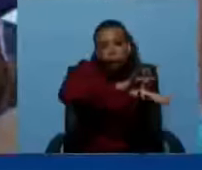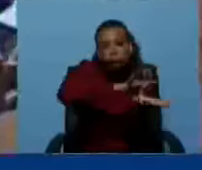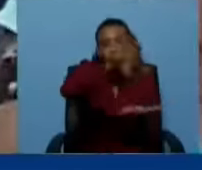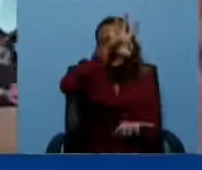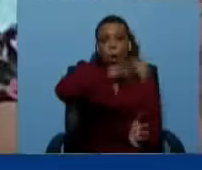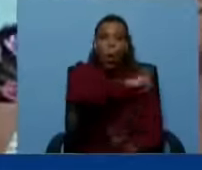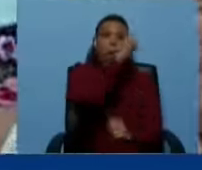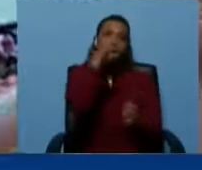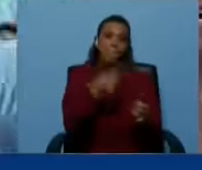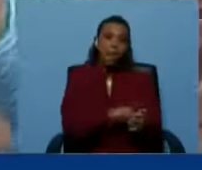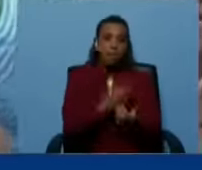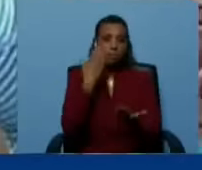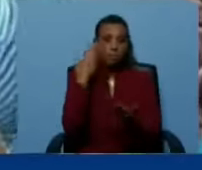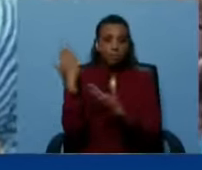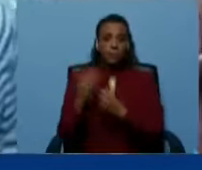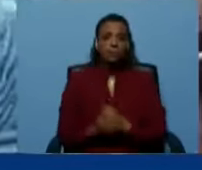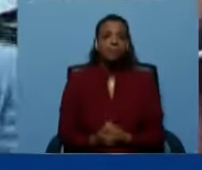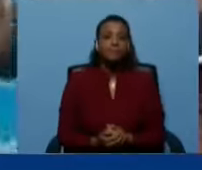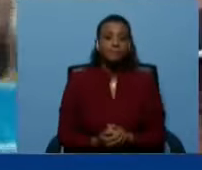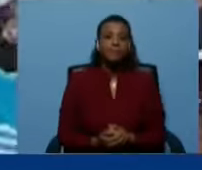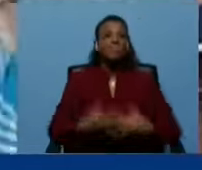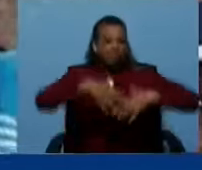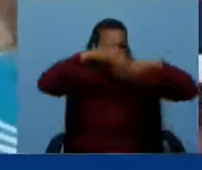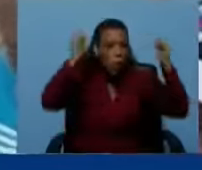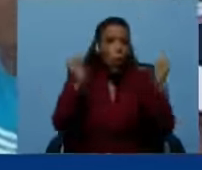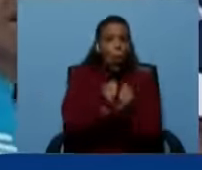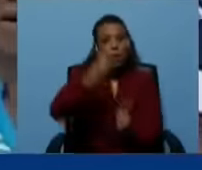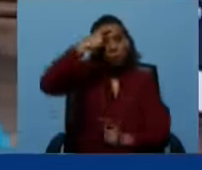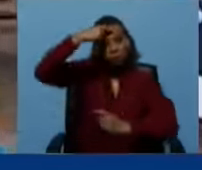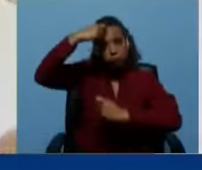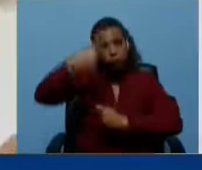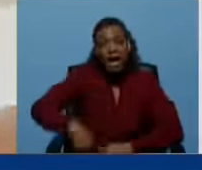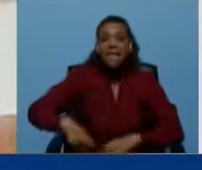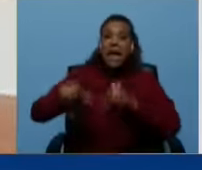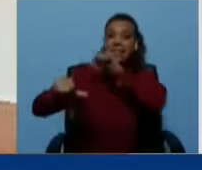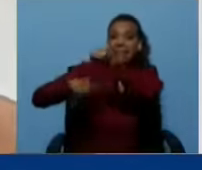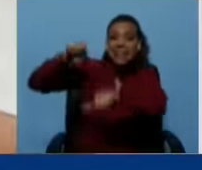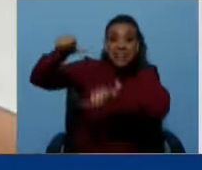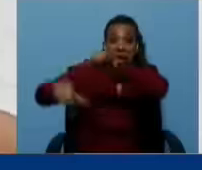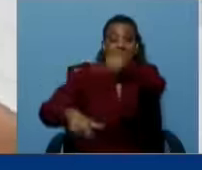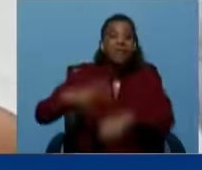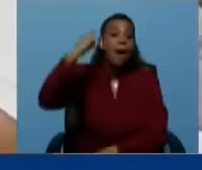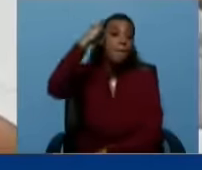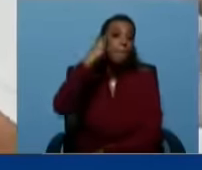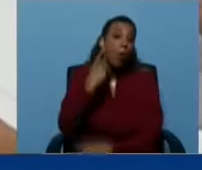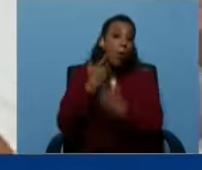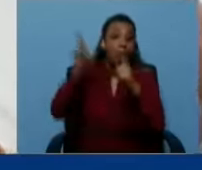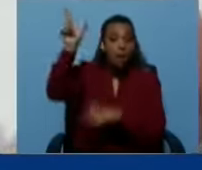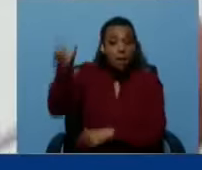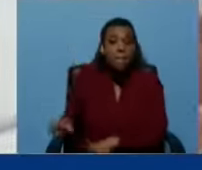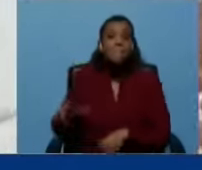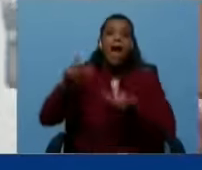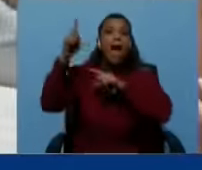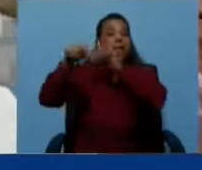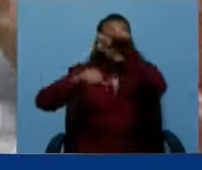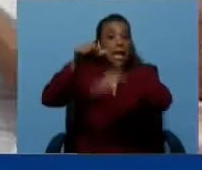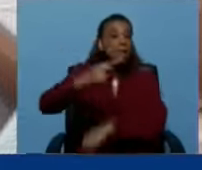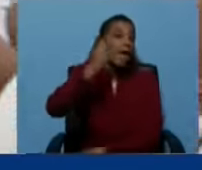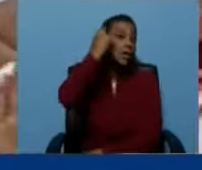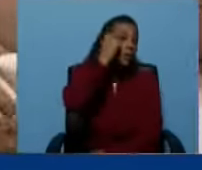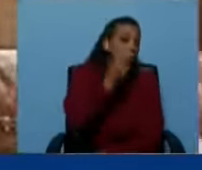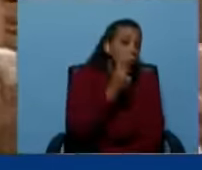tenía en Sudamérica. ¡Gloria eterna a Bolívar! ¡Gloria eterna a Sucre!